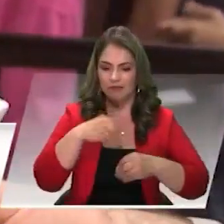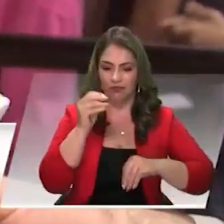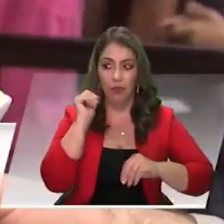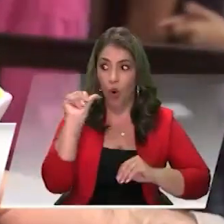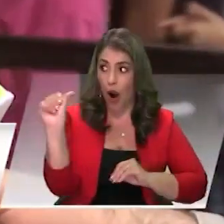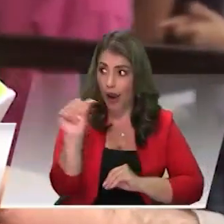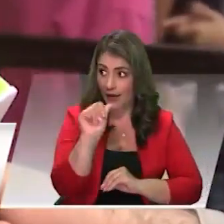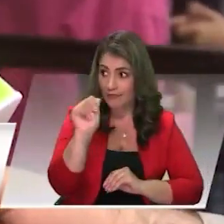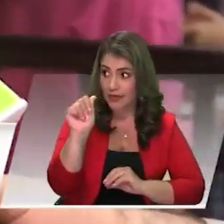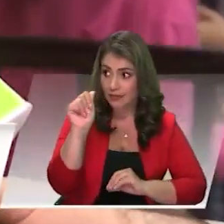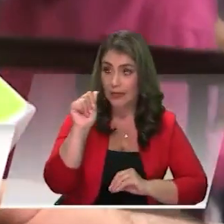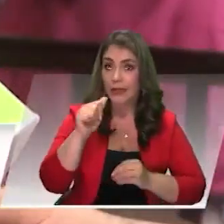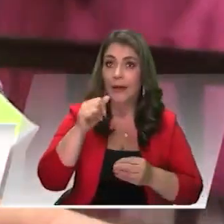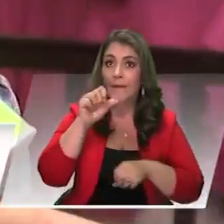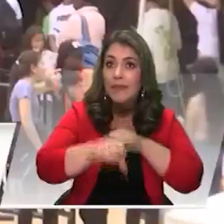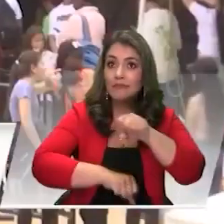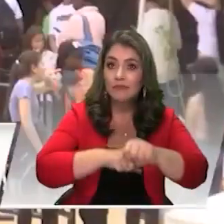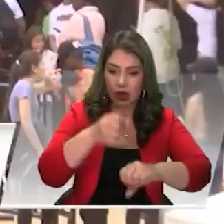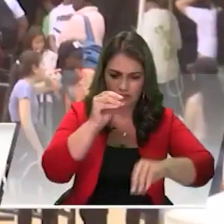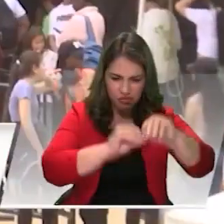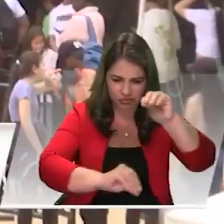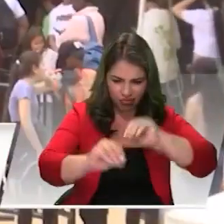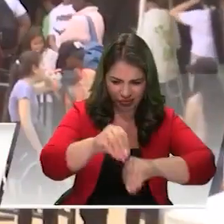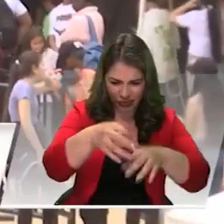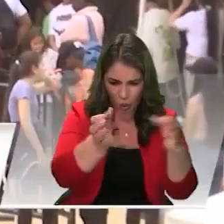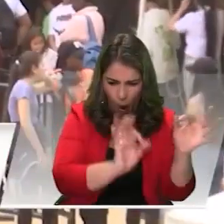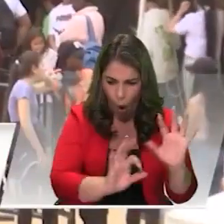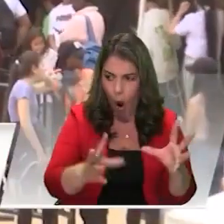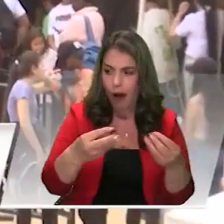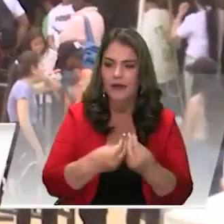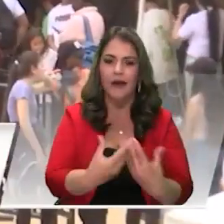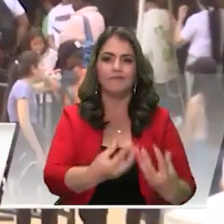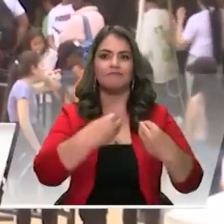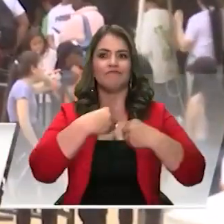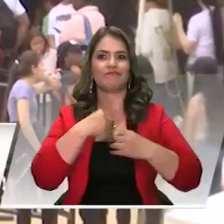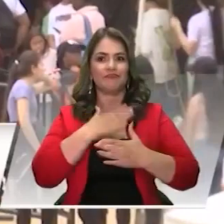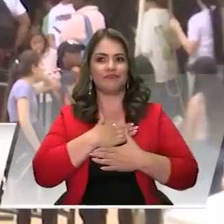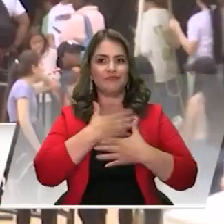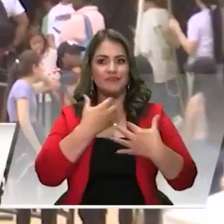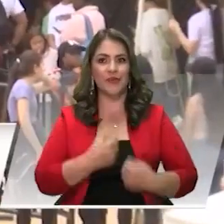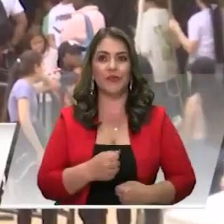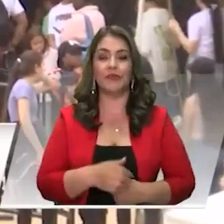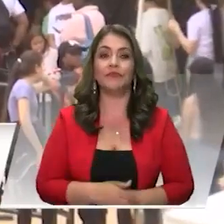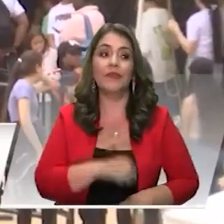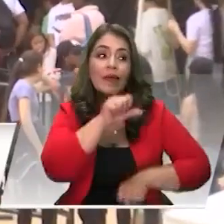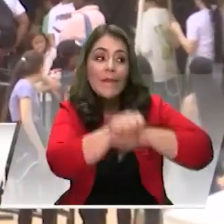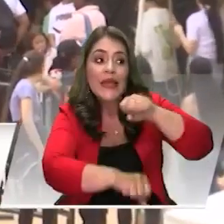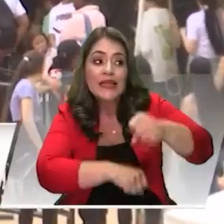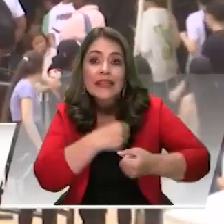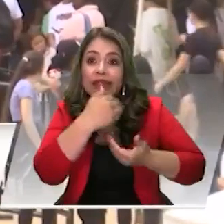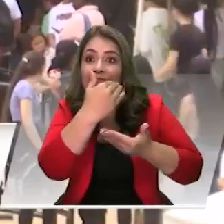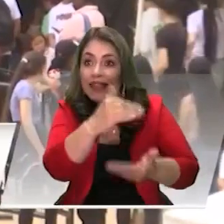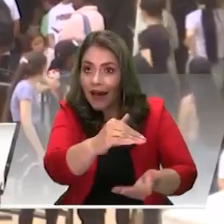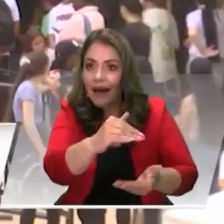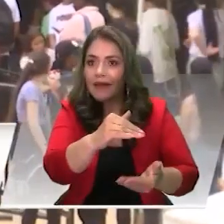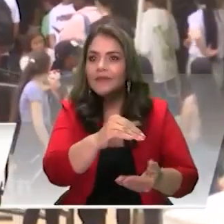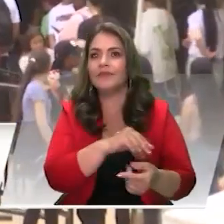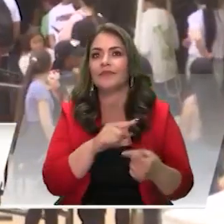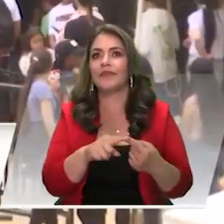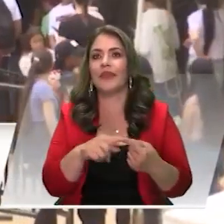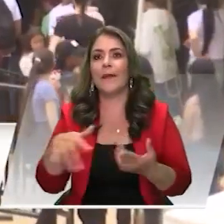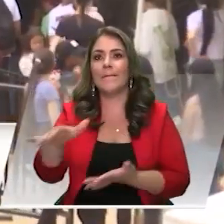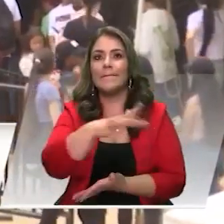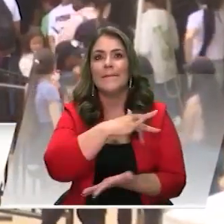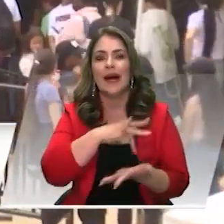hacer sus bicicletas, las ensamblan. Y es que aparte de la entrega de las bicicletas el día de hoy desde el Parque de los Deseos,